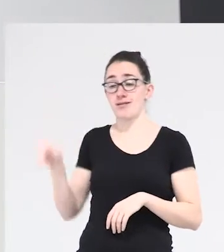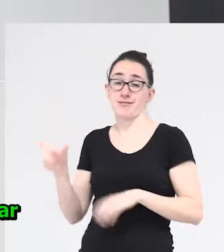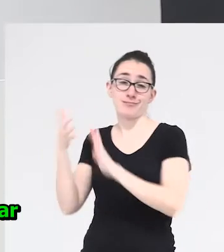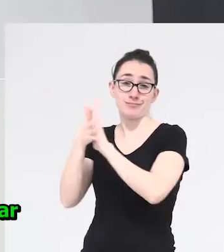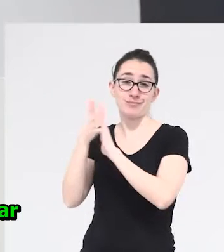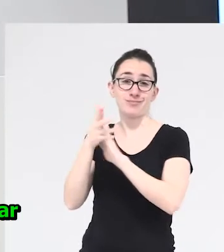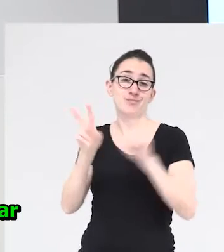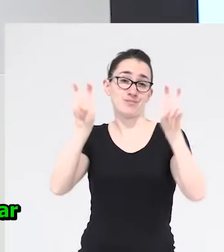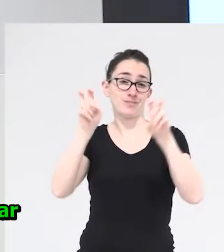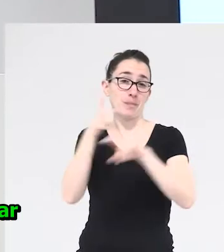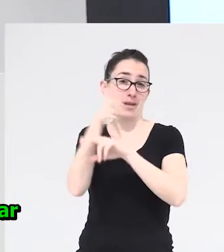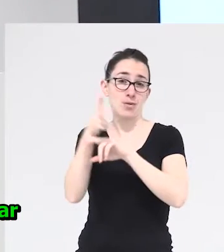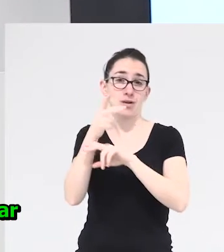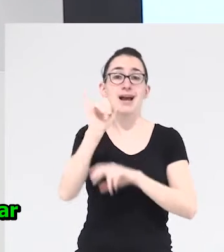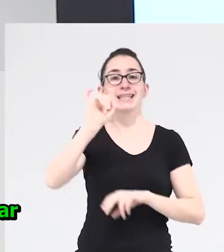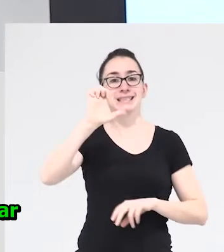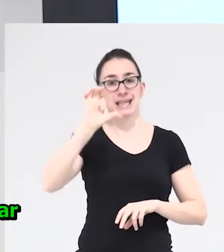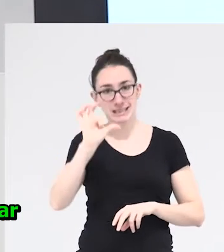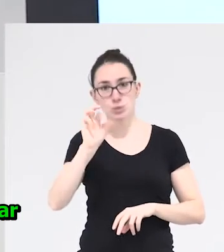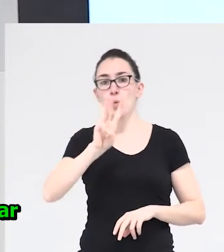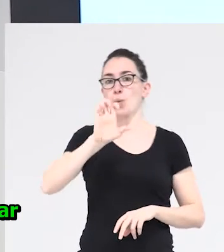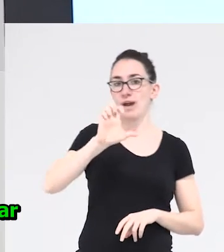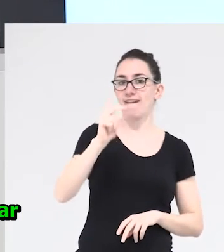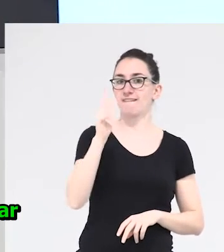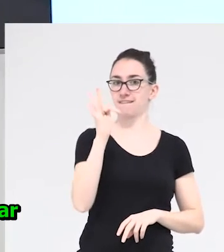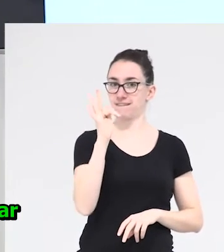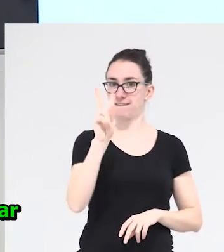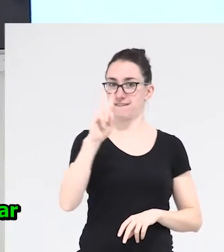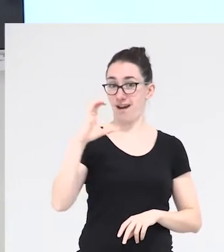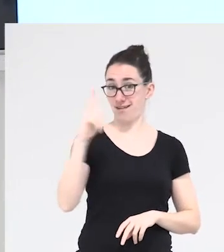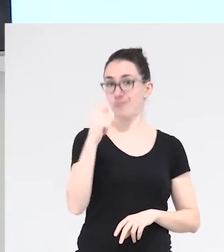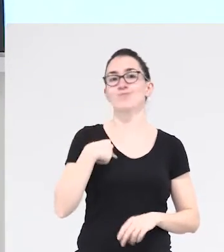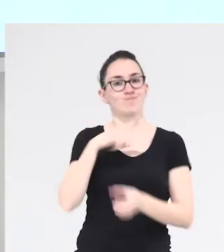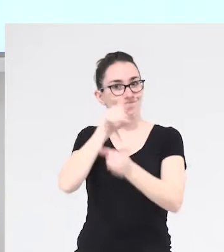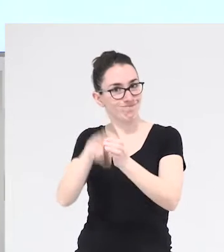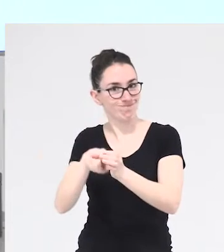Fuck, en la que participé, en la que tuve el gusto de participar y conocer también